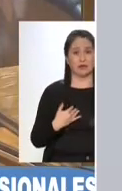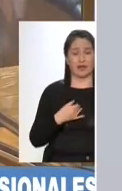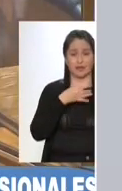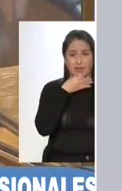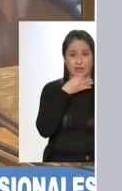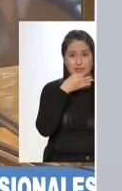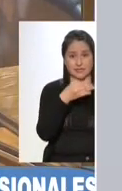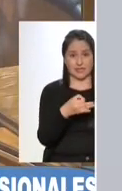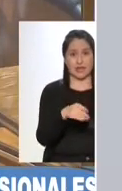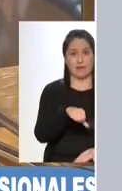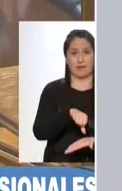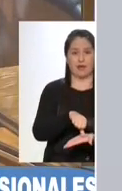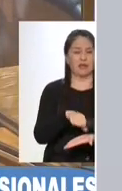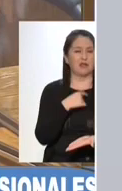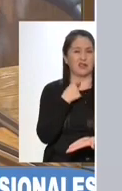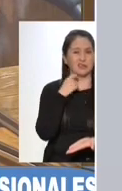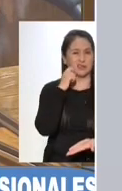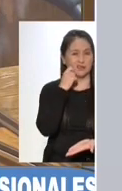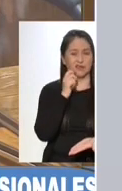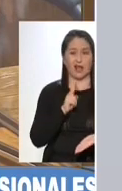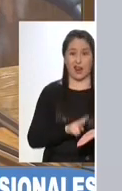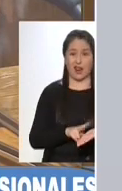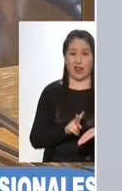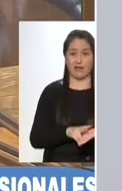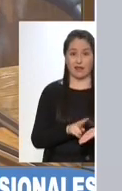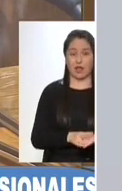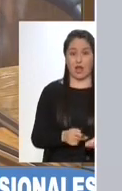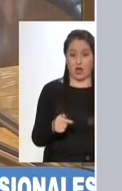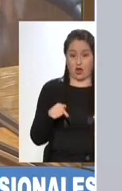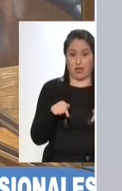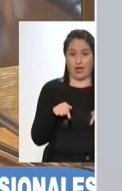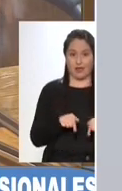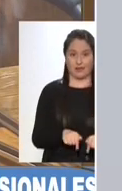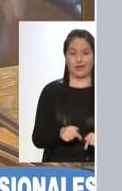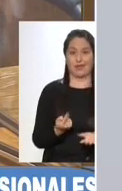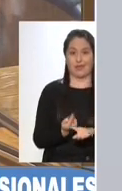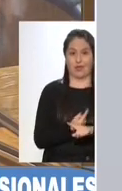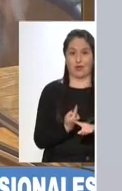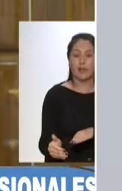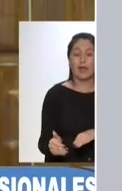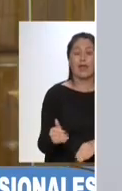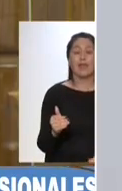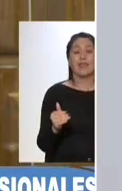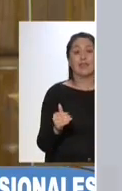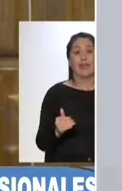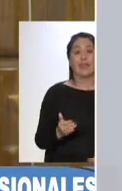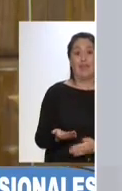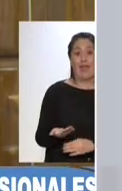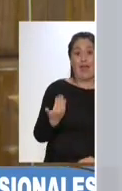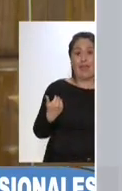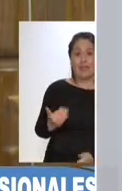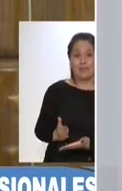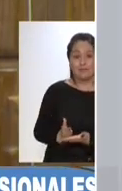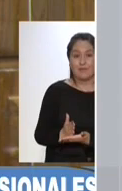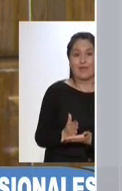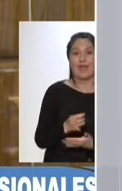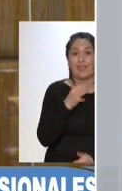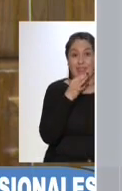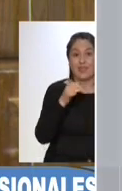no hemos recuperado los empleos que son necesarios, el IFE se termina, ¿no? Entonces, yo creo que aquí hay una